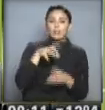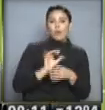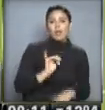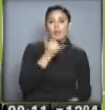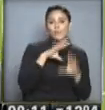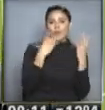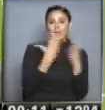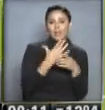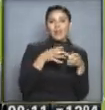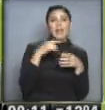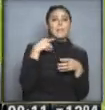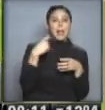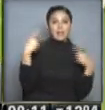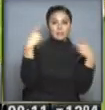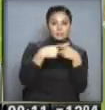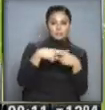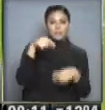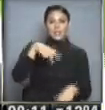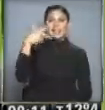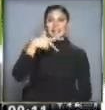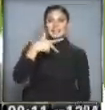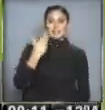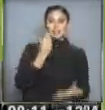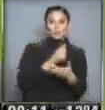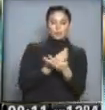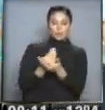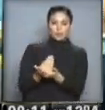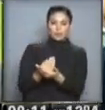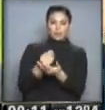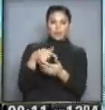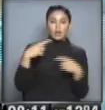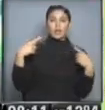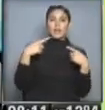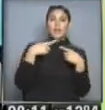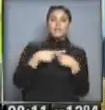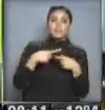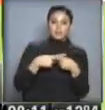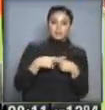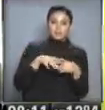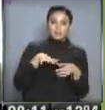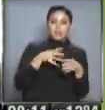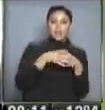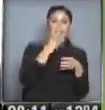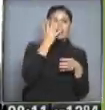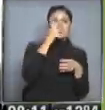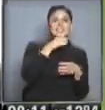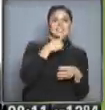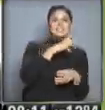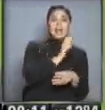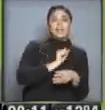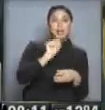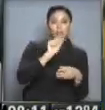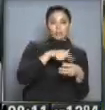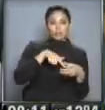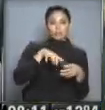mundo, España. Mientras tanto, por el tercer puesto se verán las caras en Salvador, más